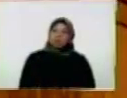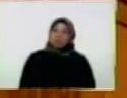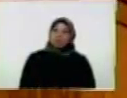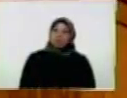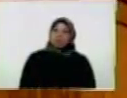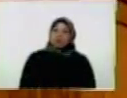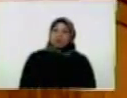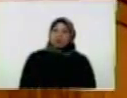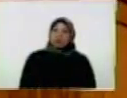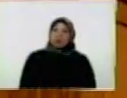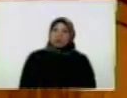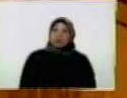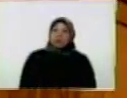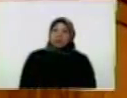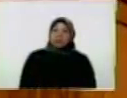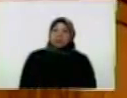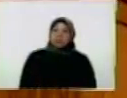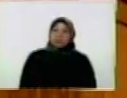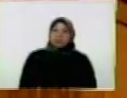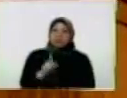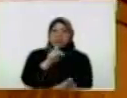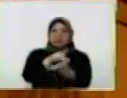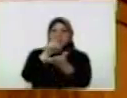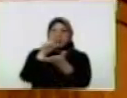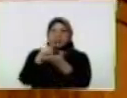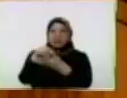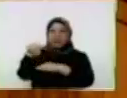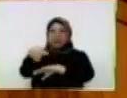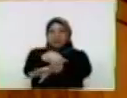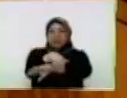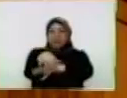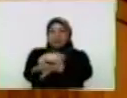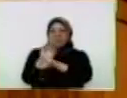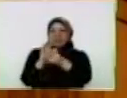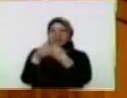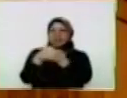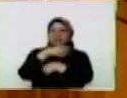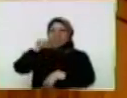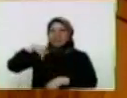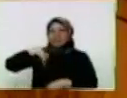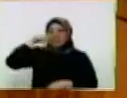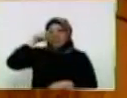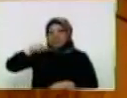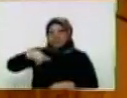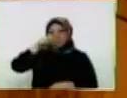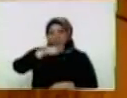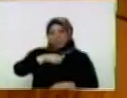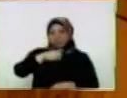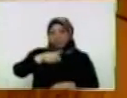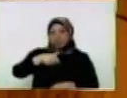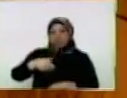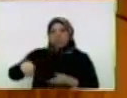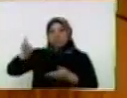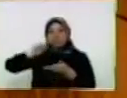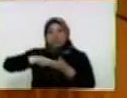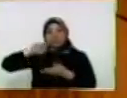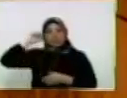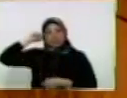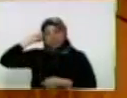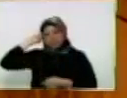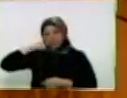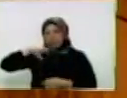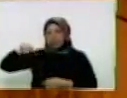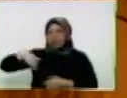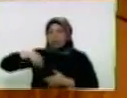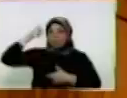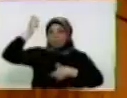están dispersos en las calles, en nuestro pueblo, reiterarle siempre el compromiso que hicimos con nuestro